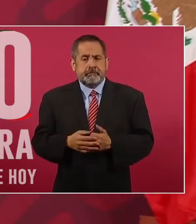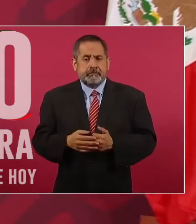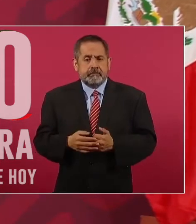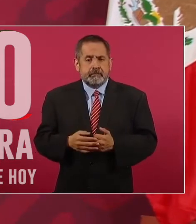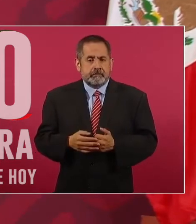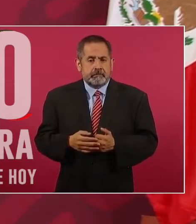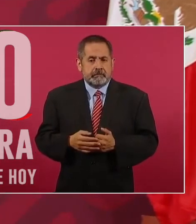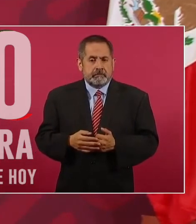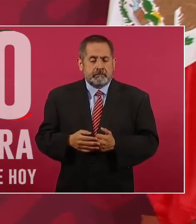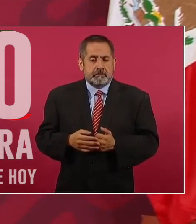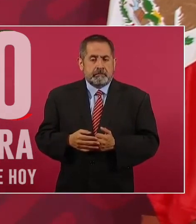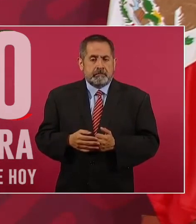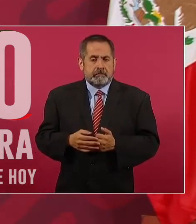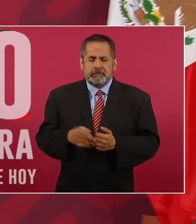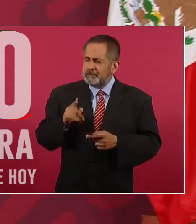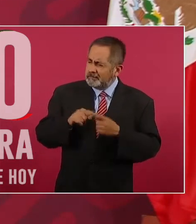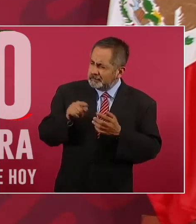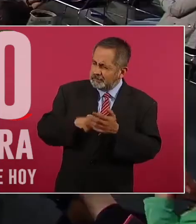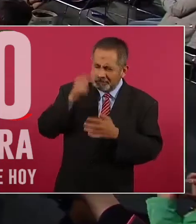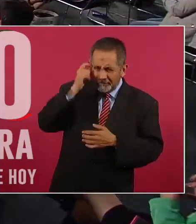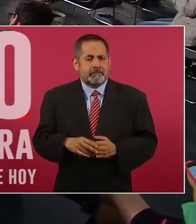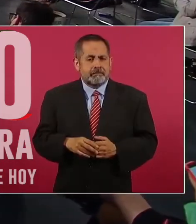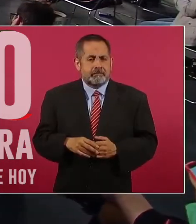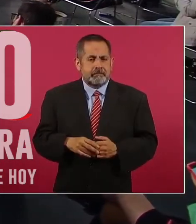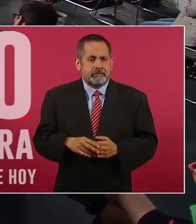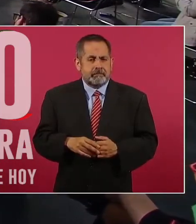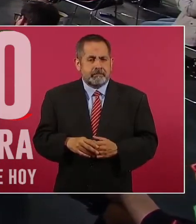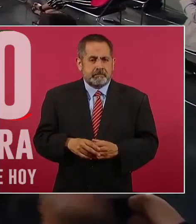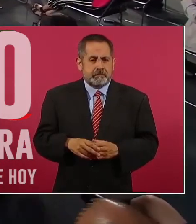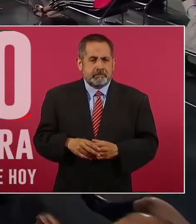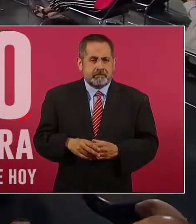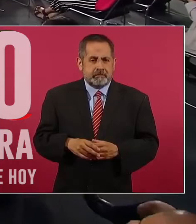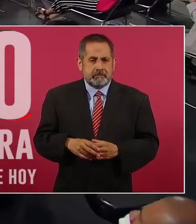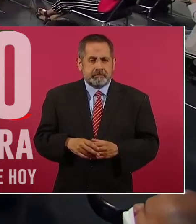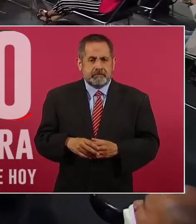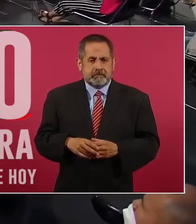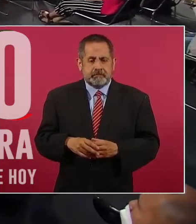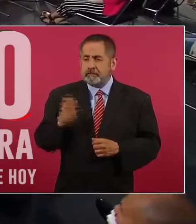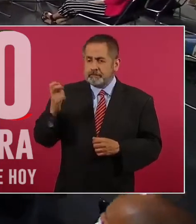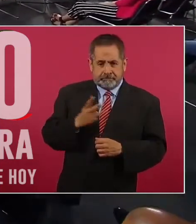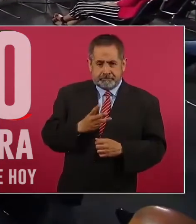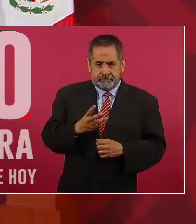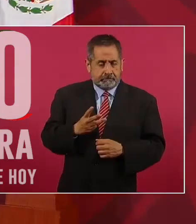en Guerrero. En Guerrero 3 y en 3 regiones.